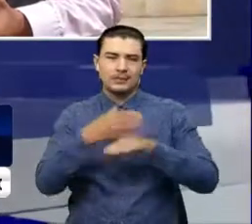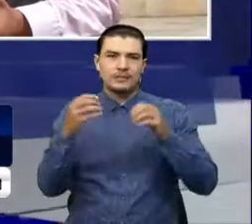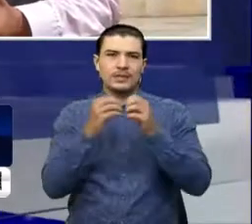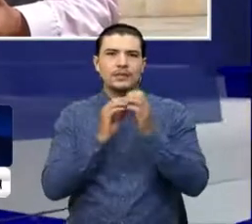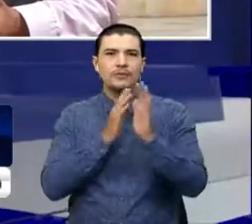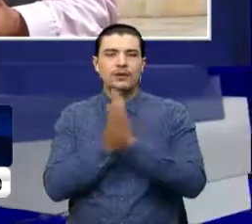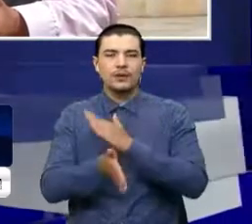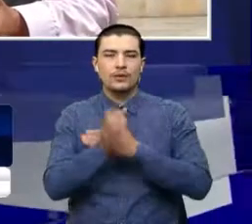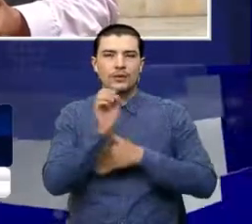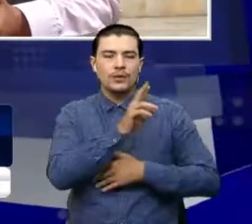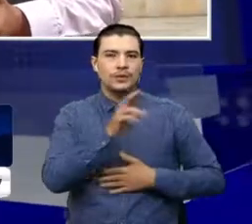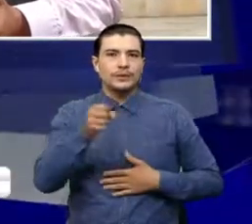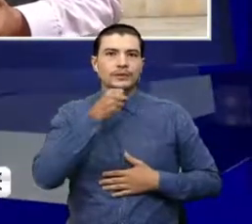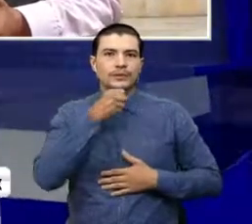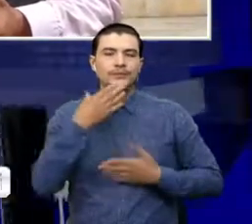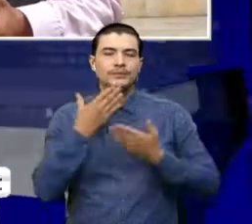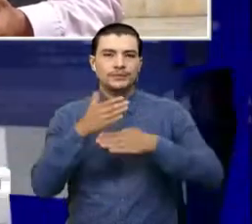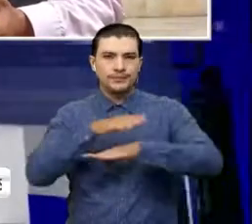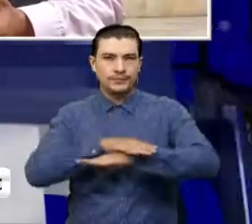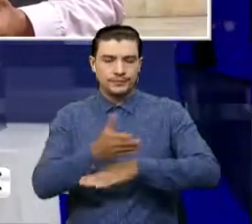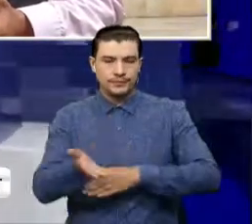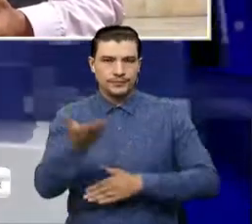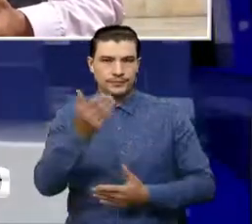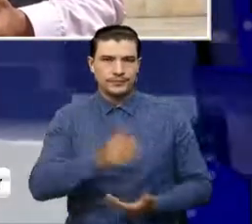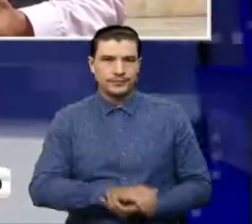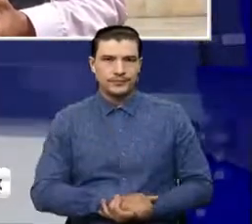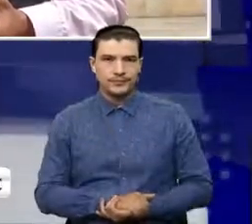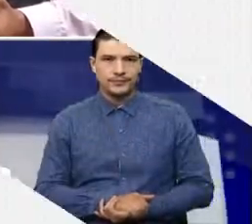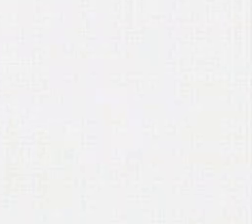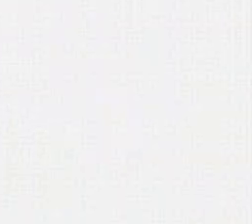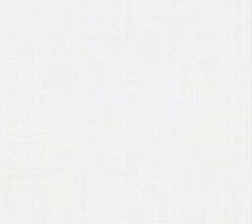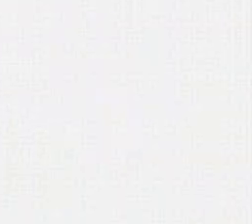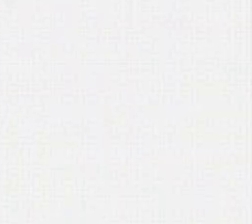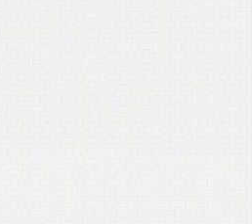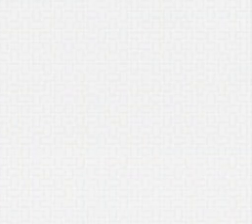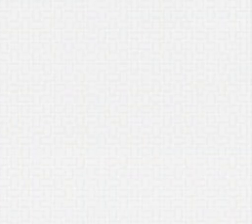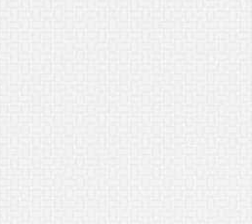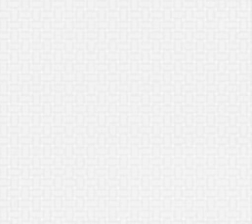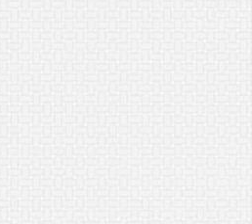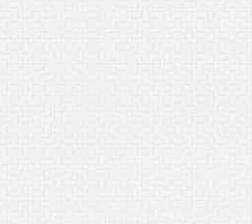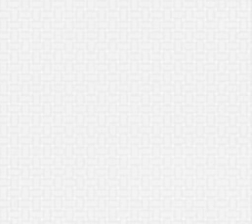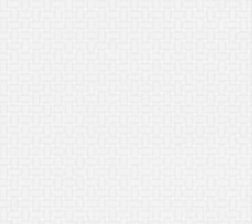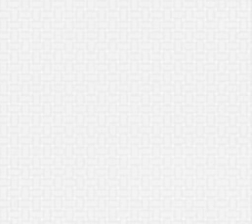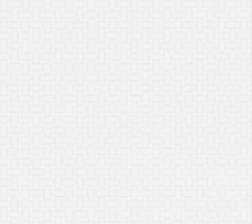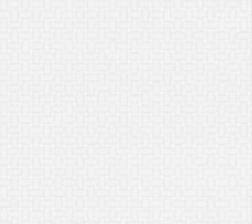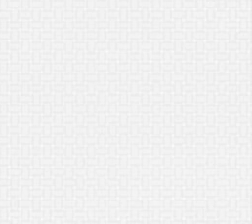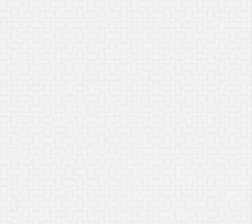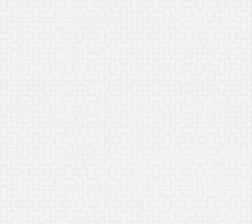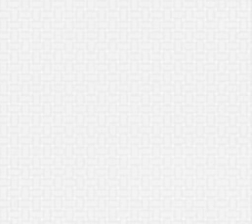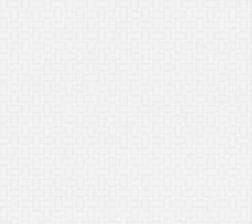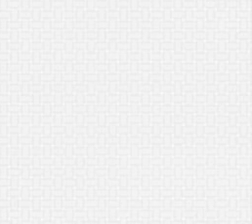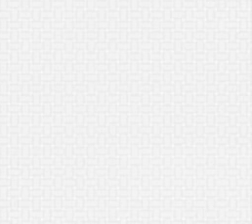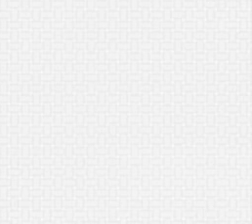desde el centro de bucaramanga continuando ustedes compañeros en este canal tro puntocom